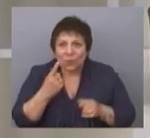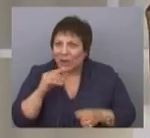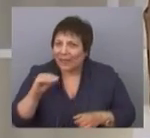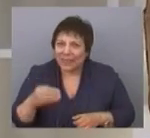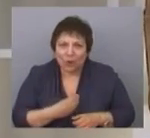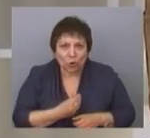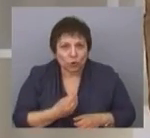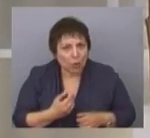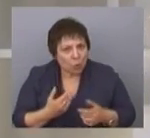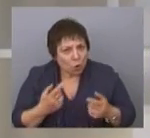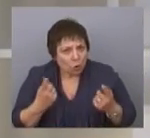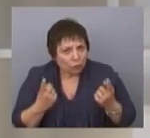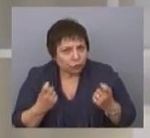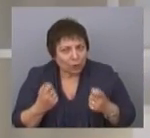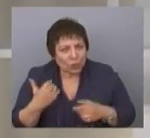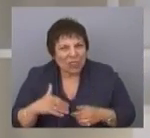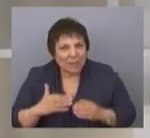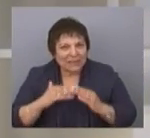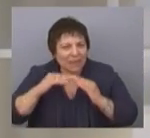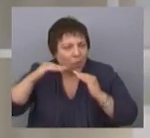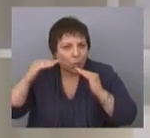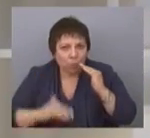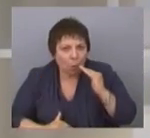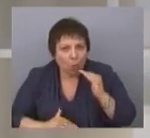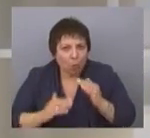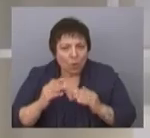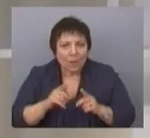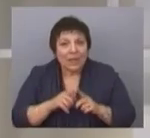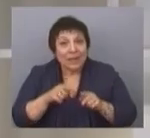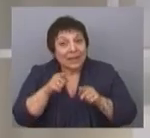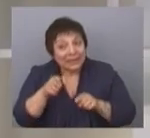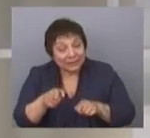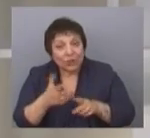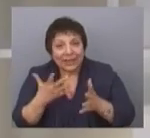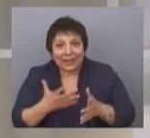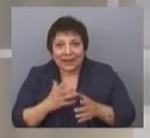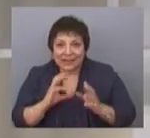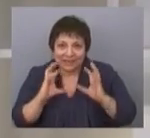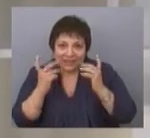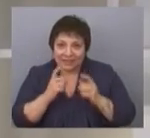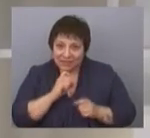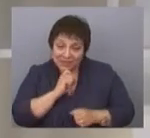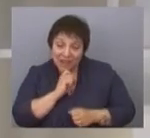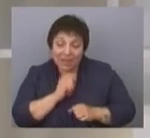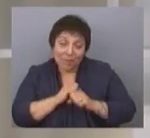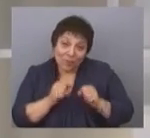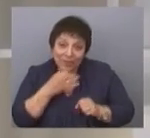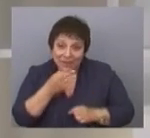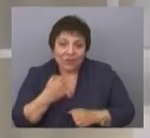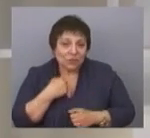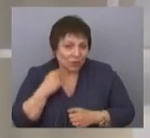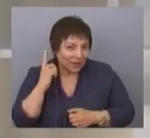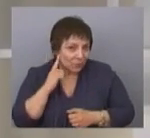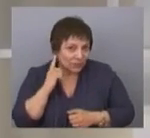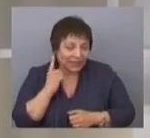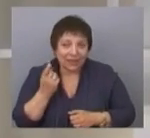dura, muy dura. Creo que todo eso tuvo que ver en la expresión muy infeliz. Yo escuché